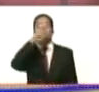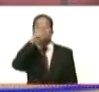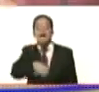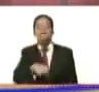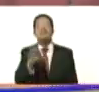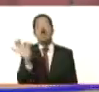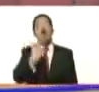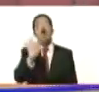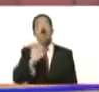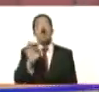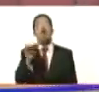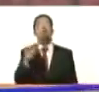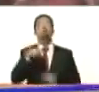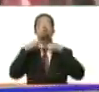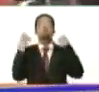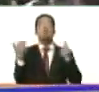muerte!